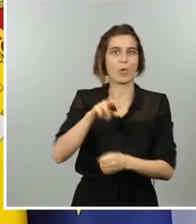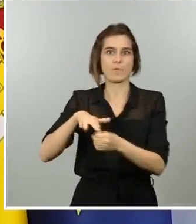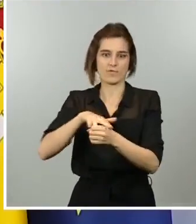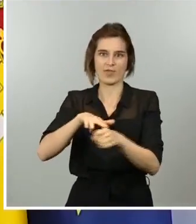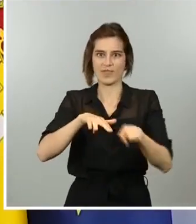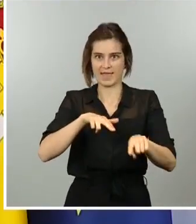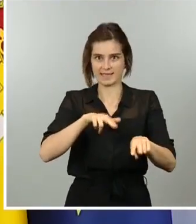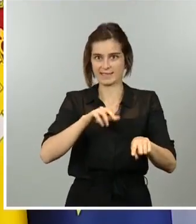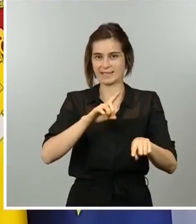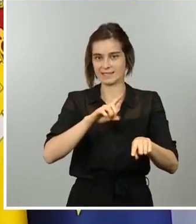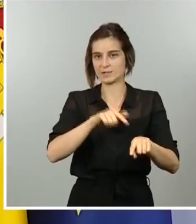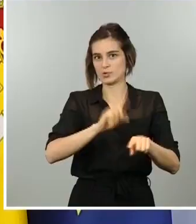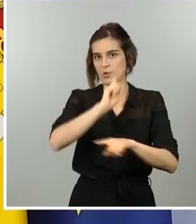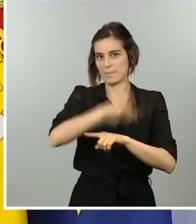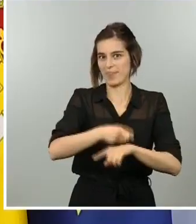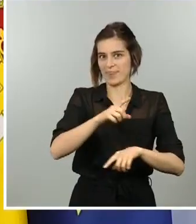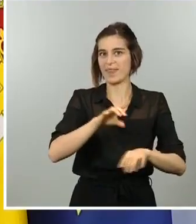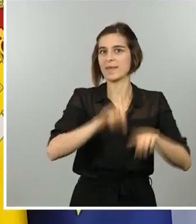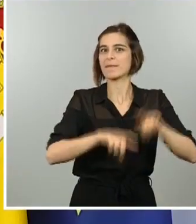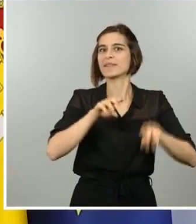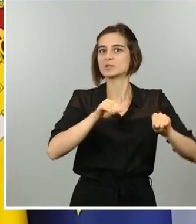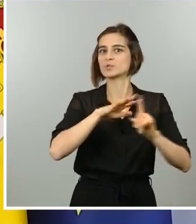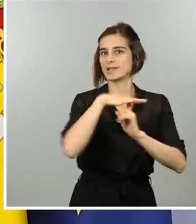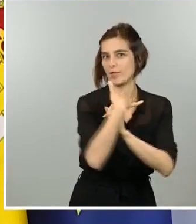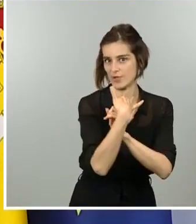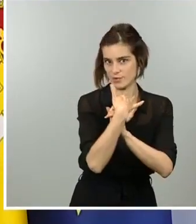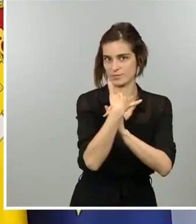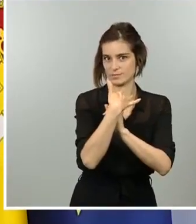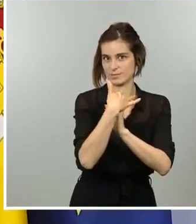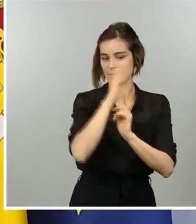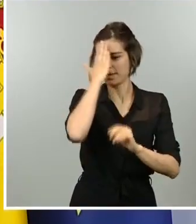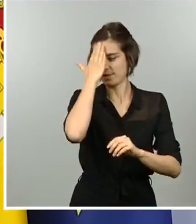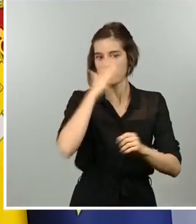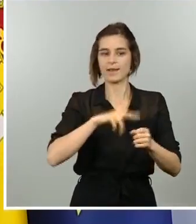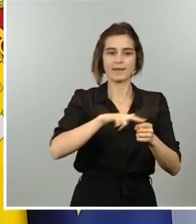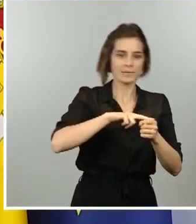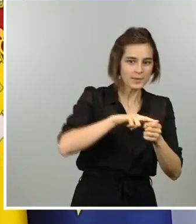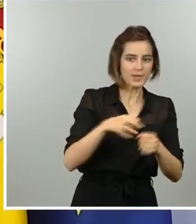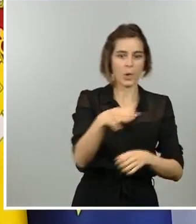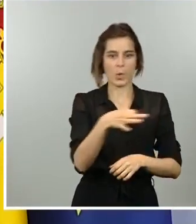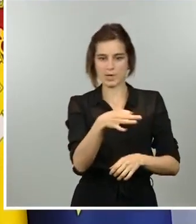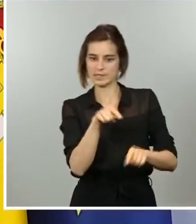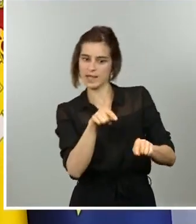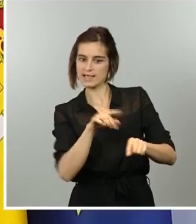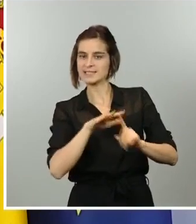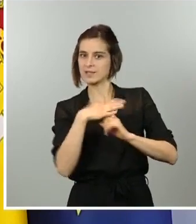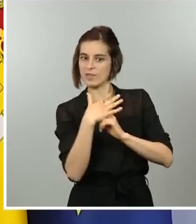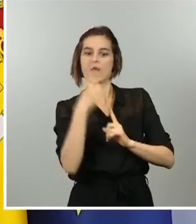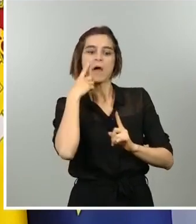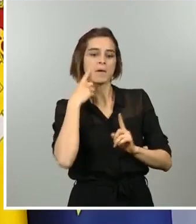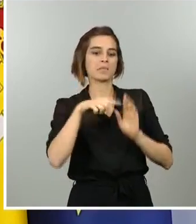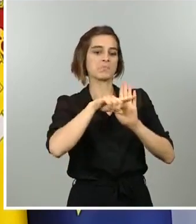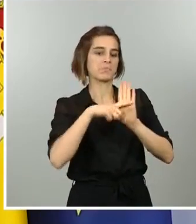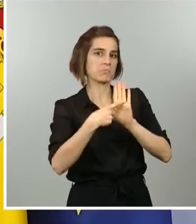motivadamente se nos hace llegar o se nos plantea que hay otras unidades territoriales en el seno de las comunidades autónomas respectivas que